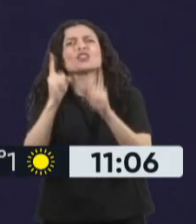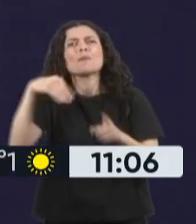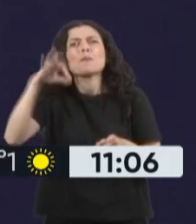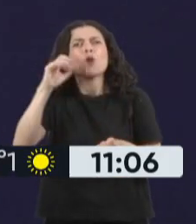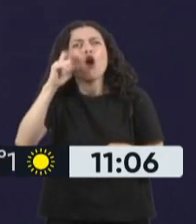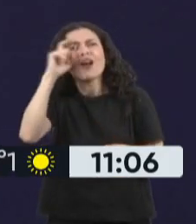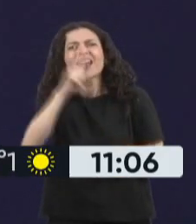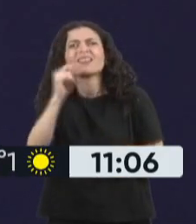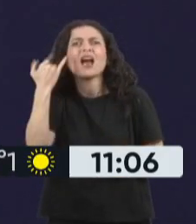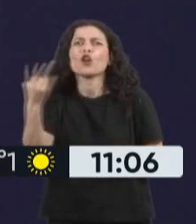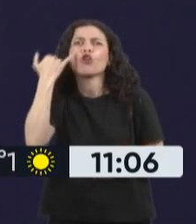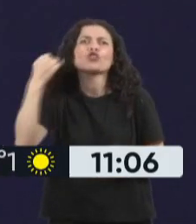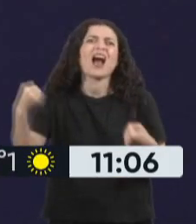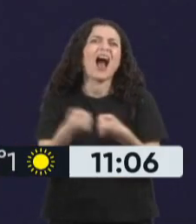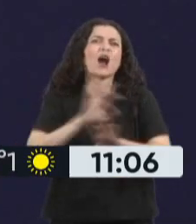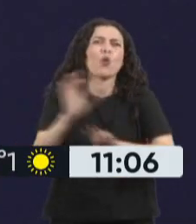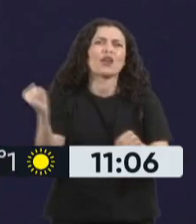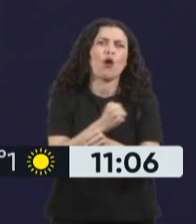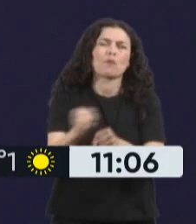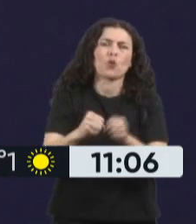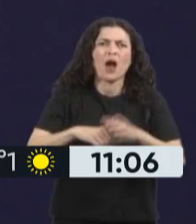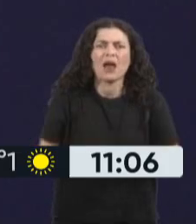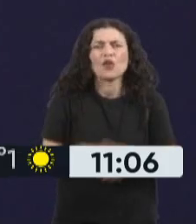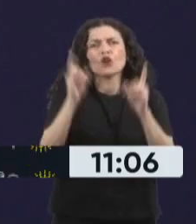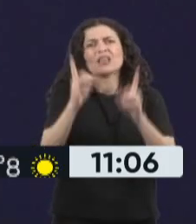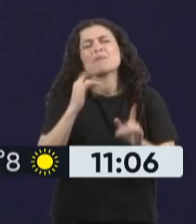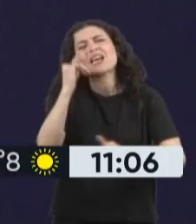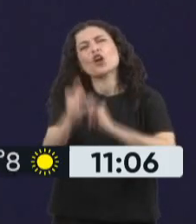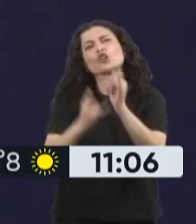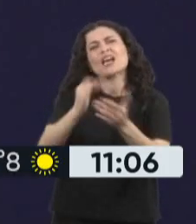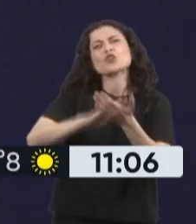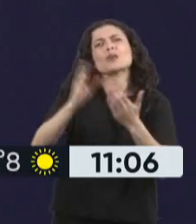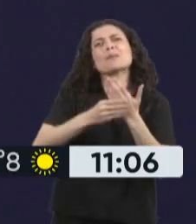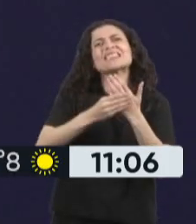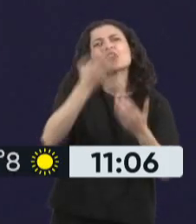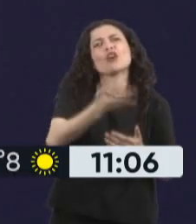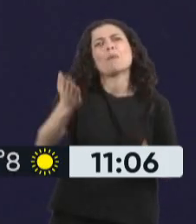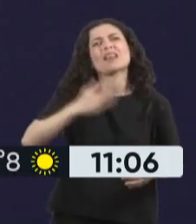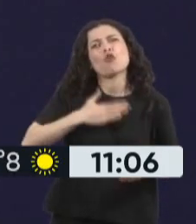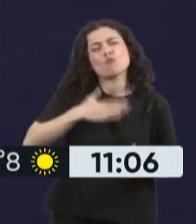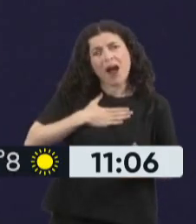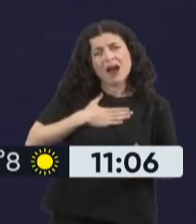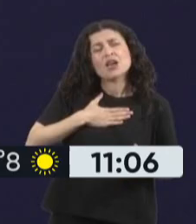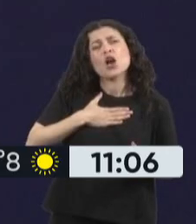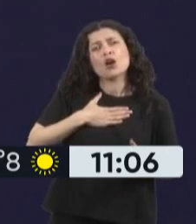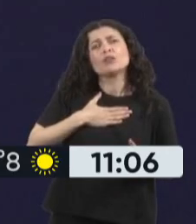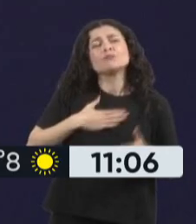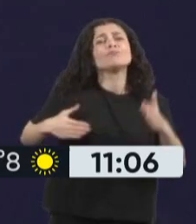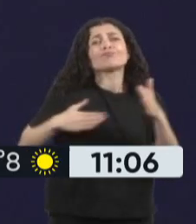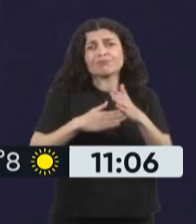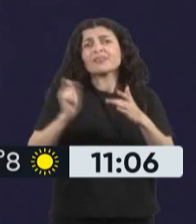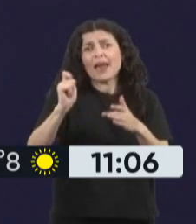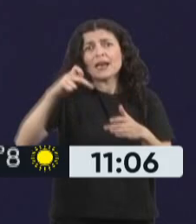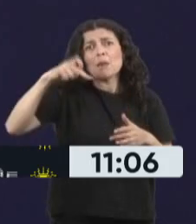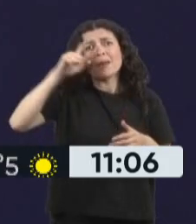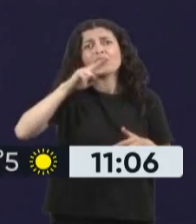Mogueta. En otro orden de cosas, contarles que el Ministerio de Capital Humano, de la mano de Sandra